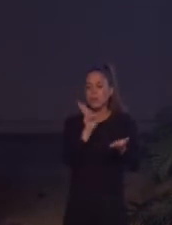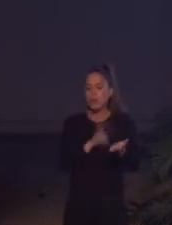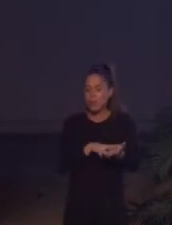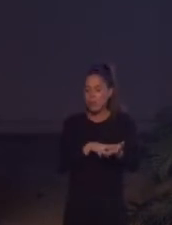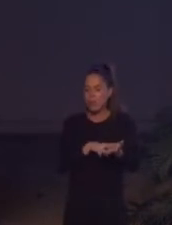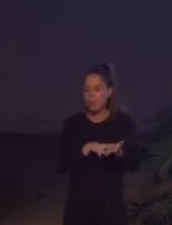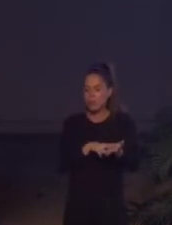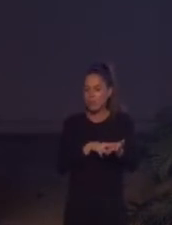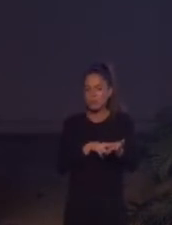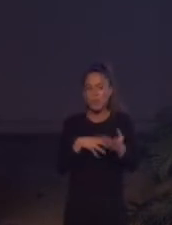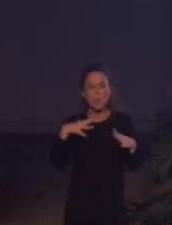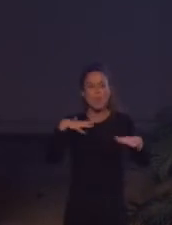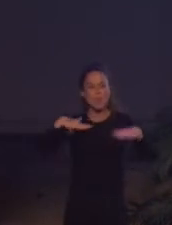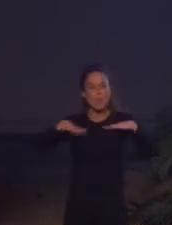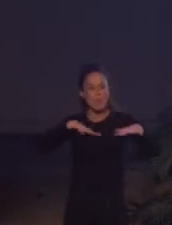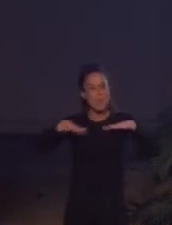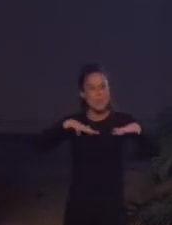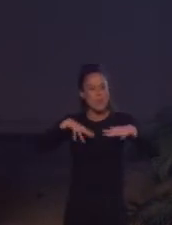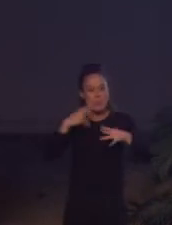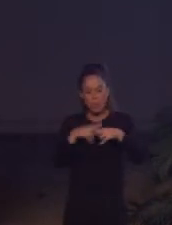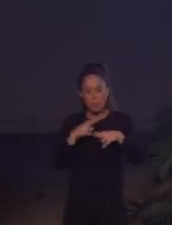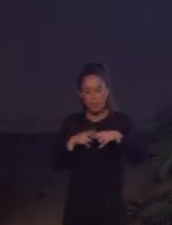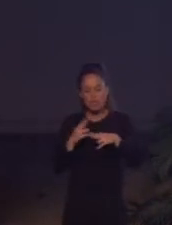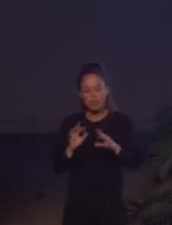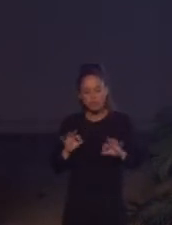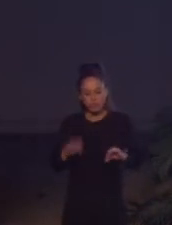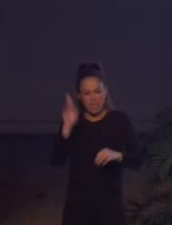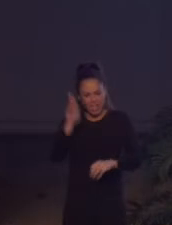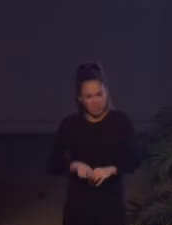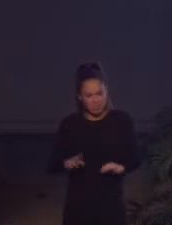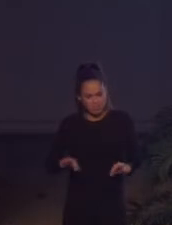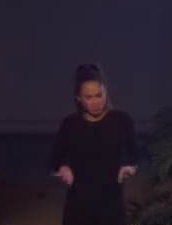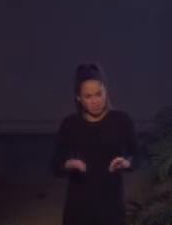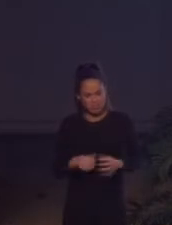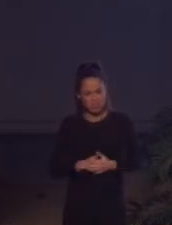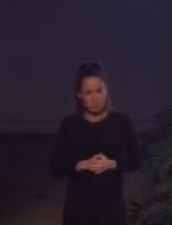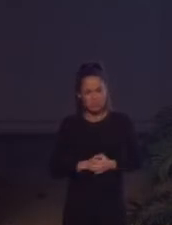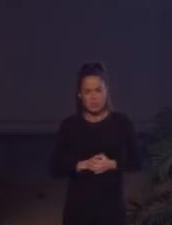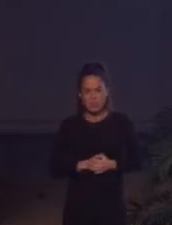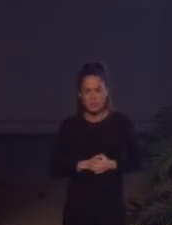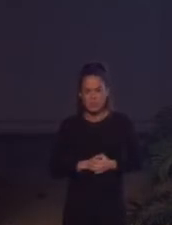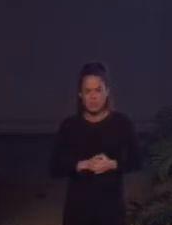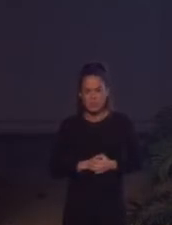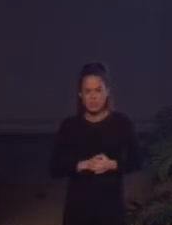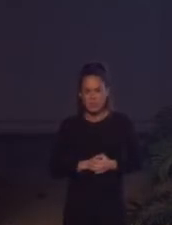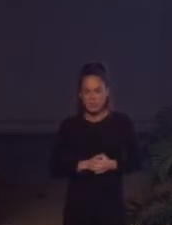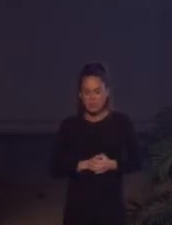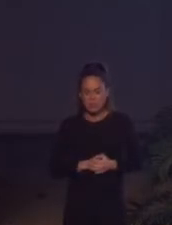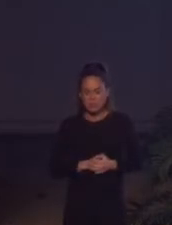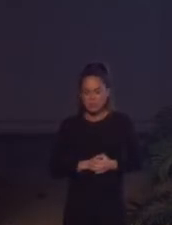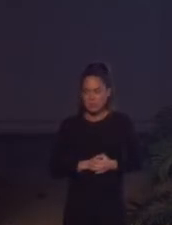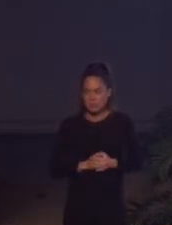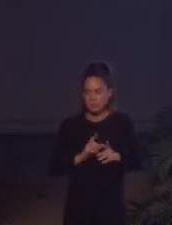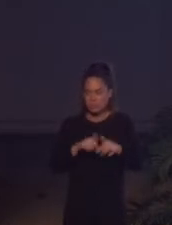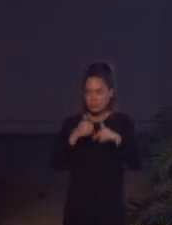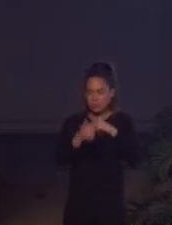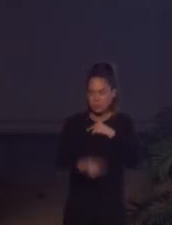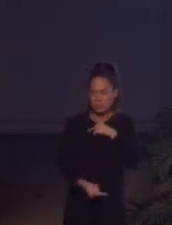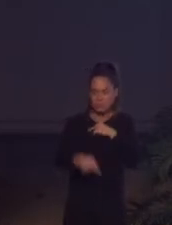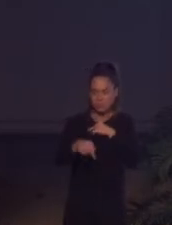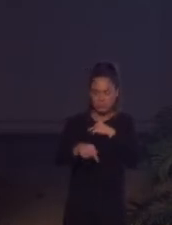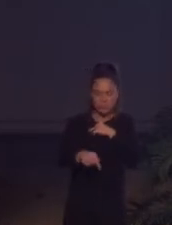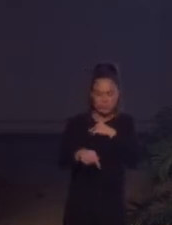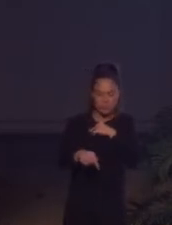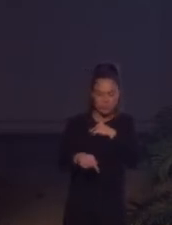ez, mugimendu politikoaren parte bezala, ez, eta adibidez, ba, duela urte batzuk askekintzak ekintza baten ondorioz